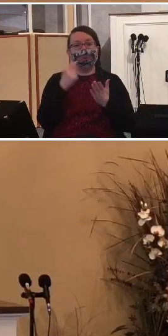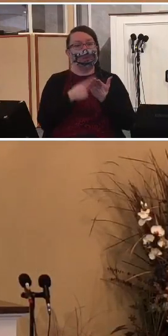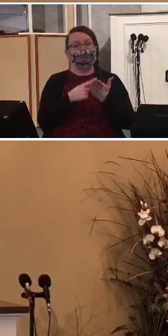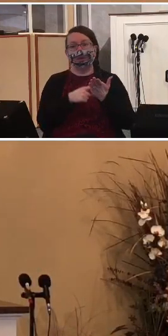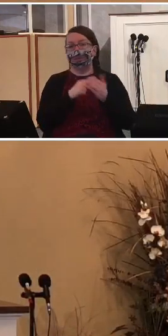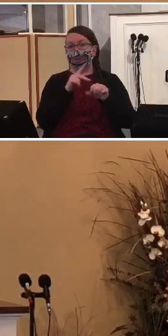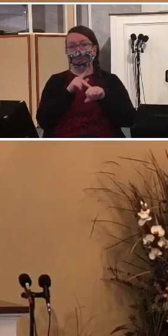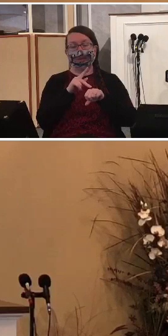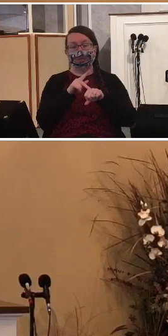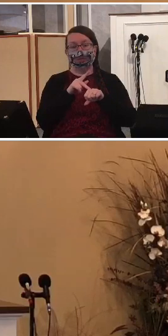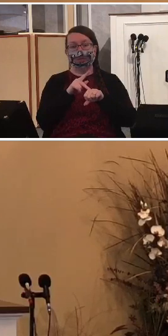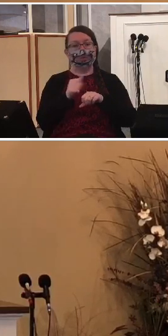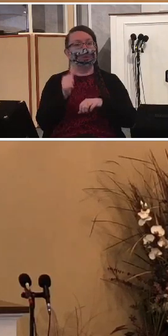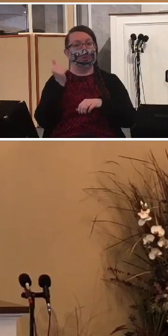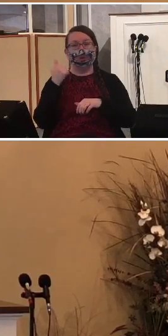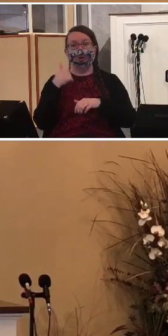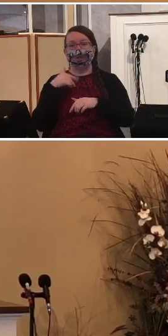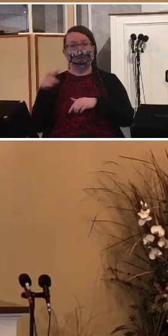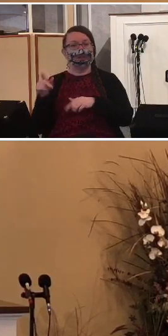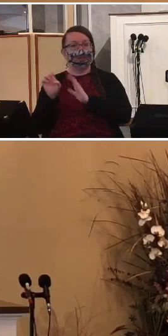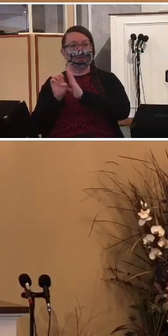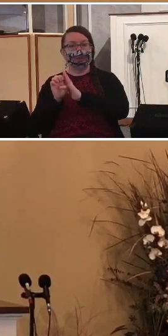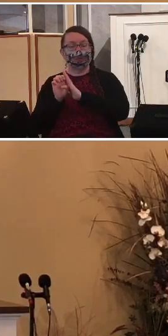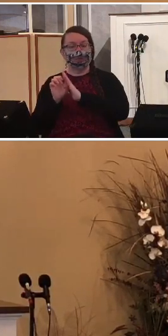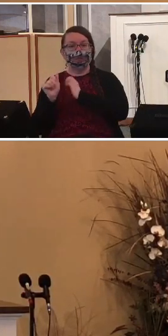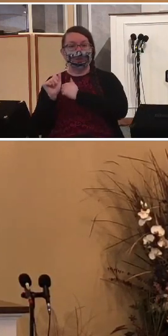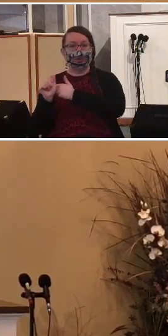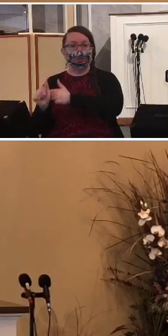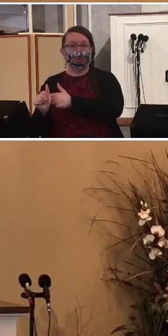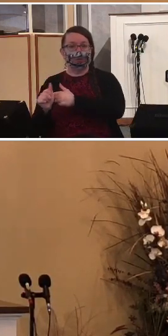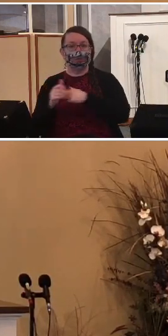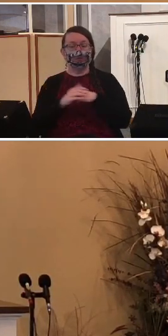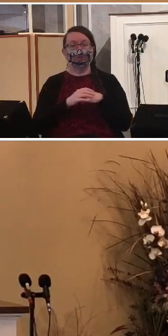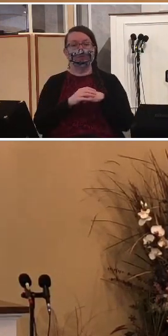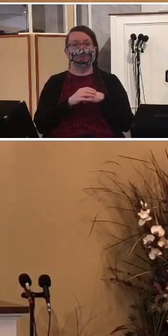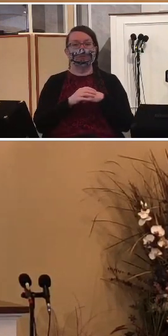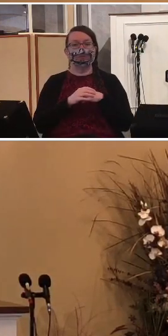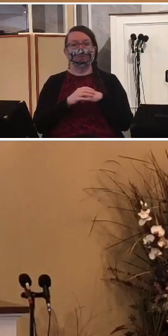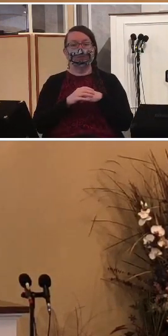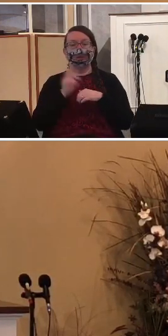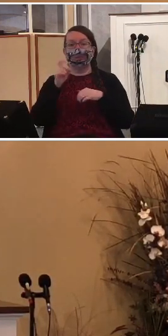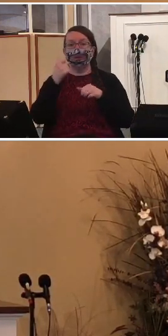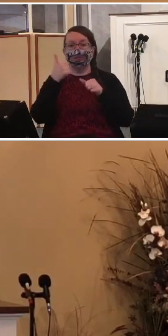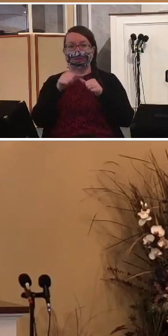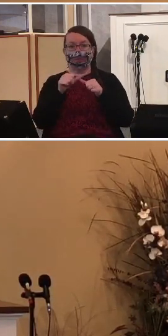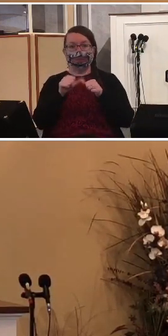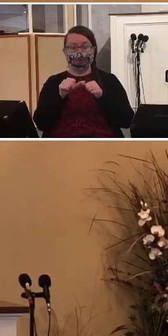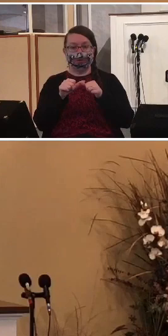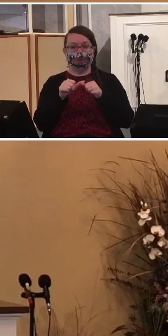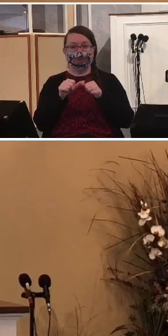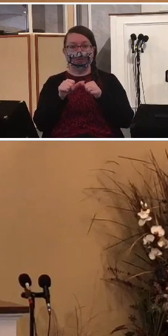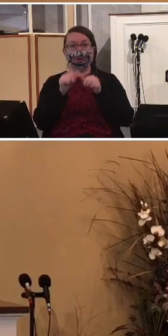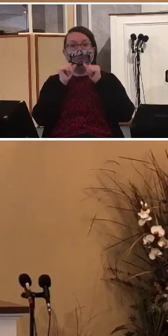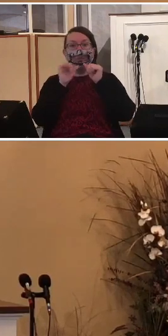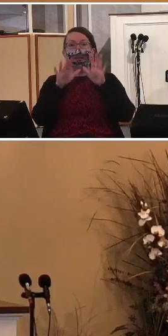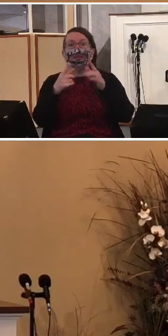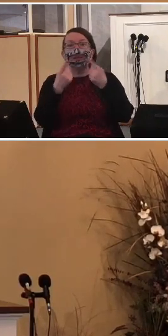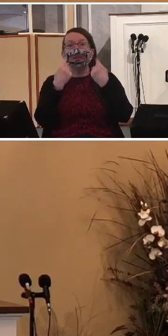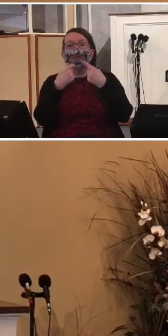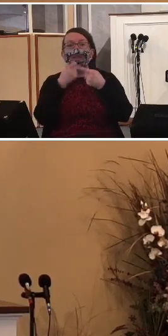No hubiésemos tenido el ejemplo de Peter para vivir, de Pedro para vivir. Nosotros tenemos que recordar de dónde vienen las